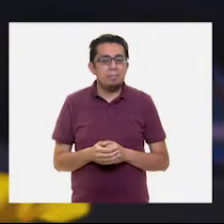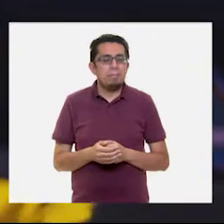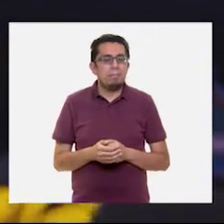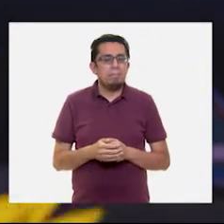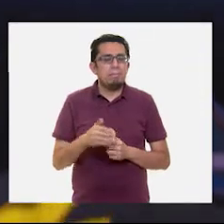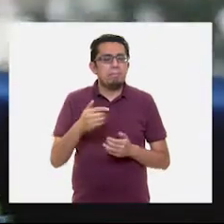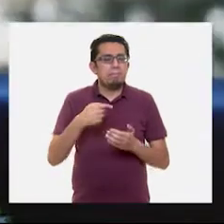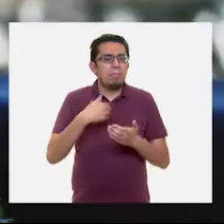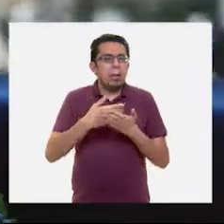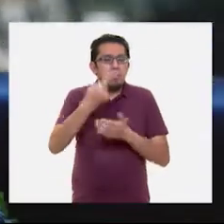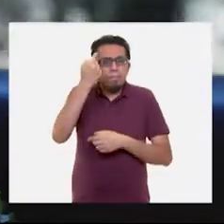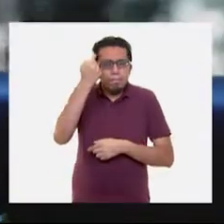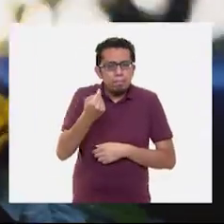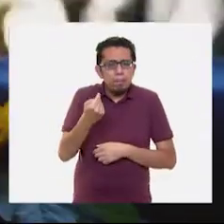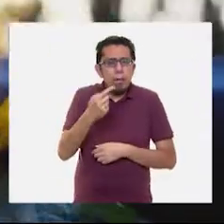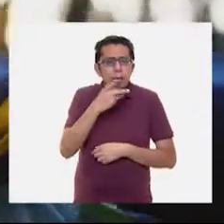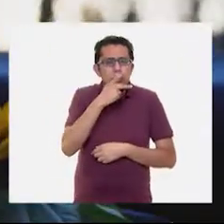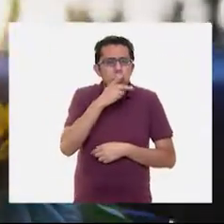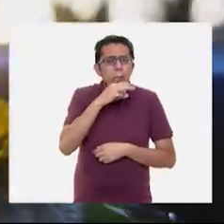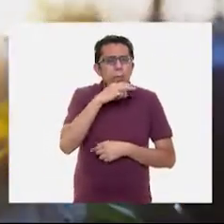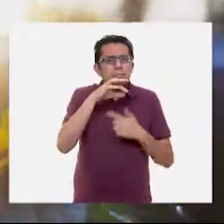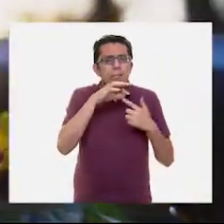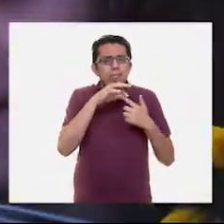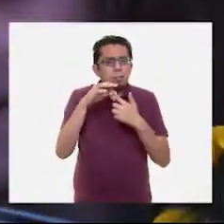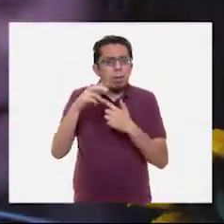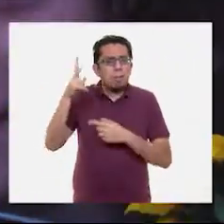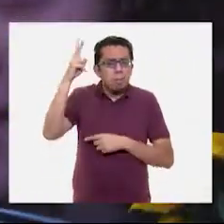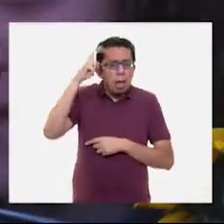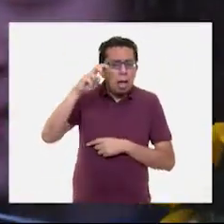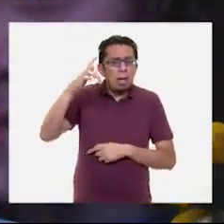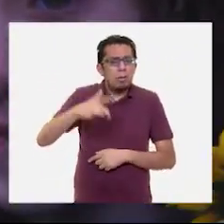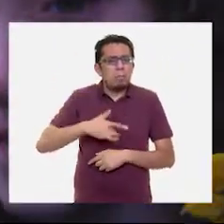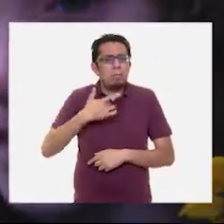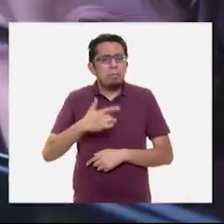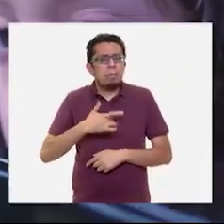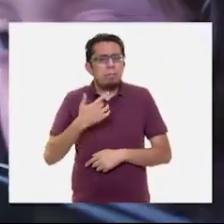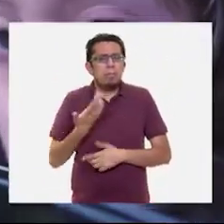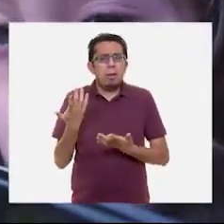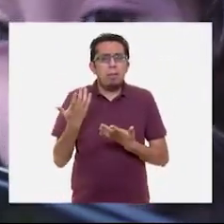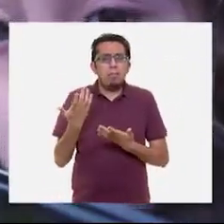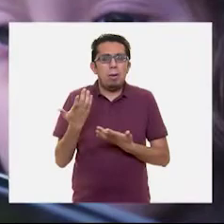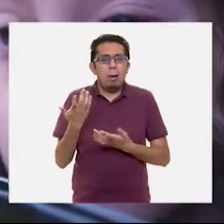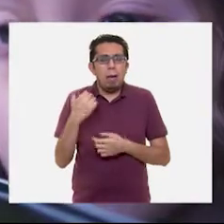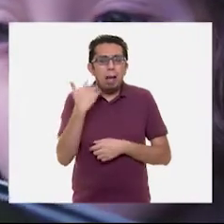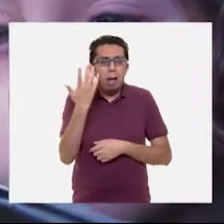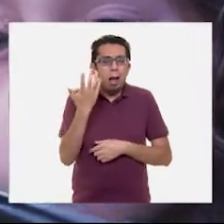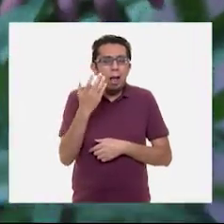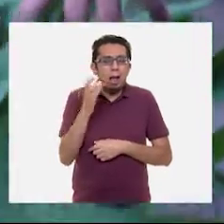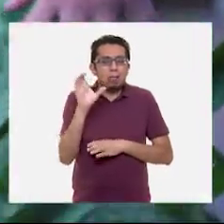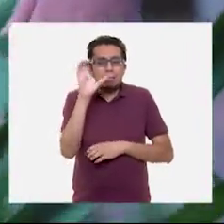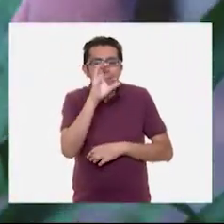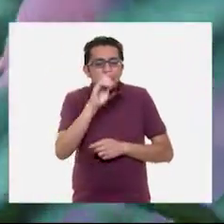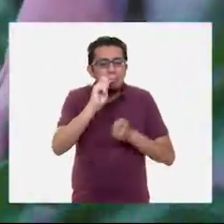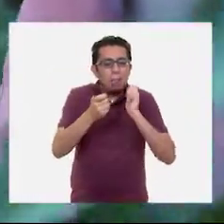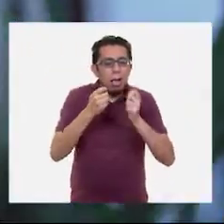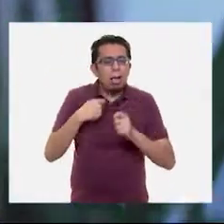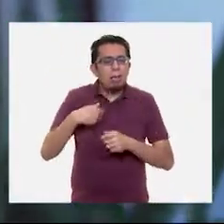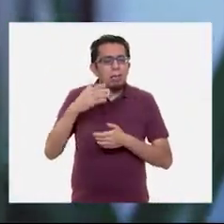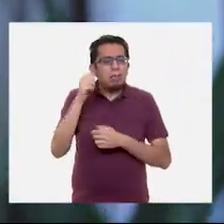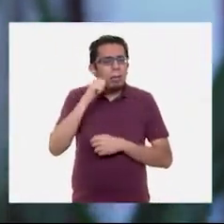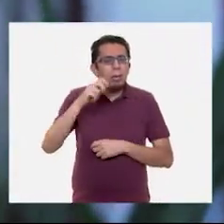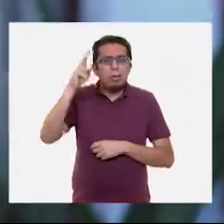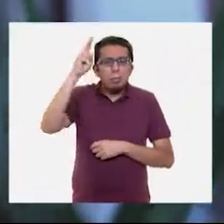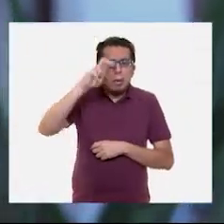Desde muy pequeña, mis papás me llevaban de viaje y yo me sentía como la más grande exploradora del mundo. Con cada viaje,